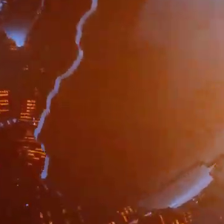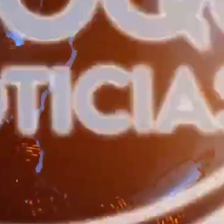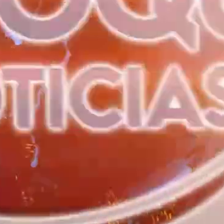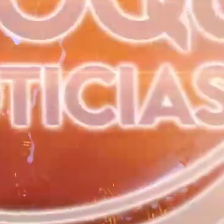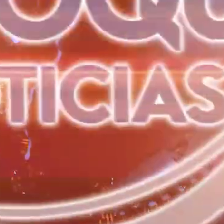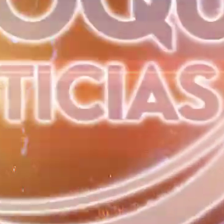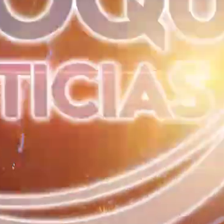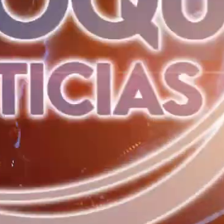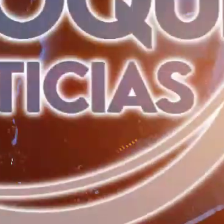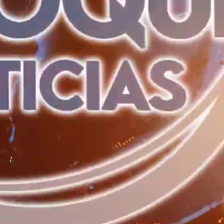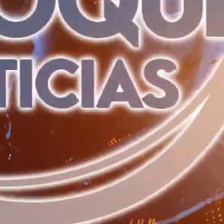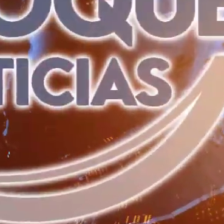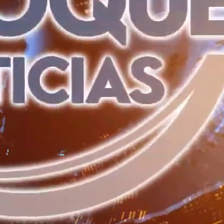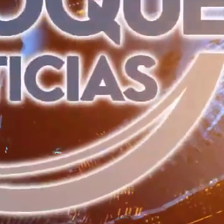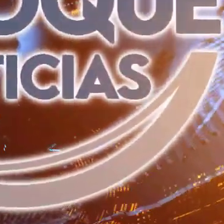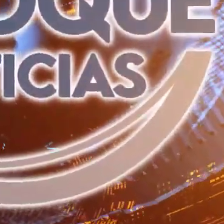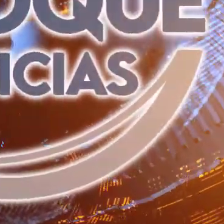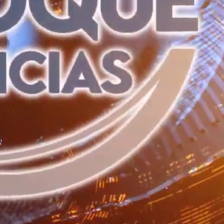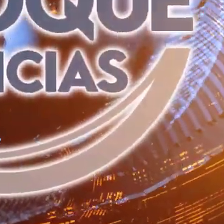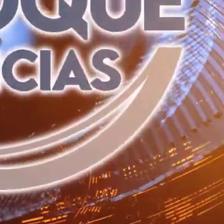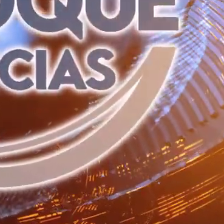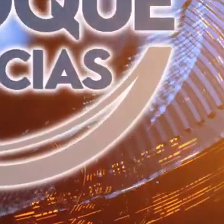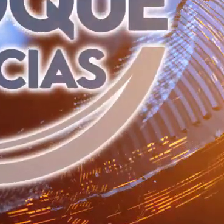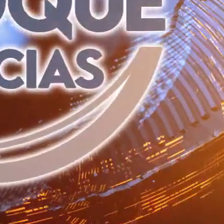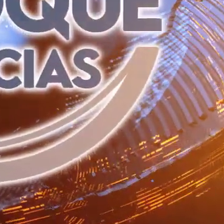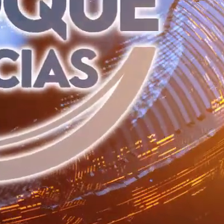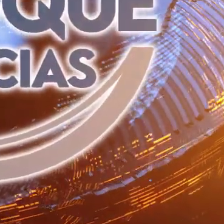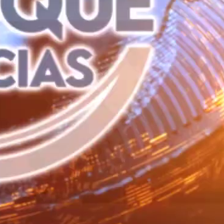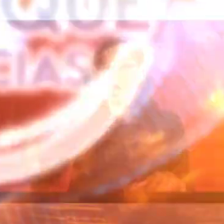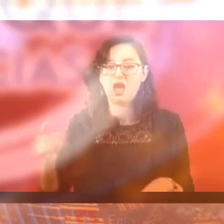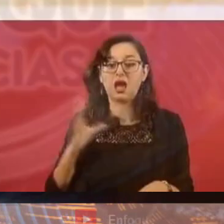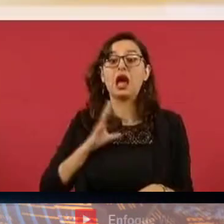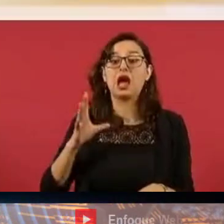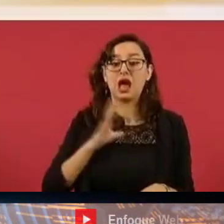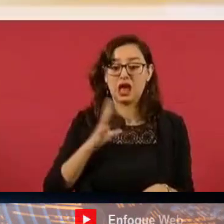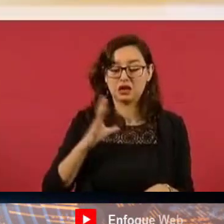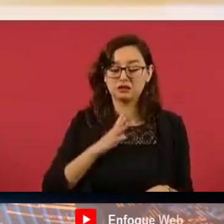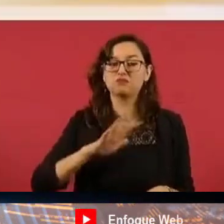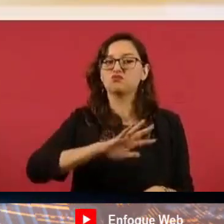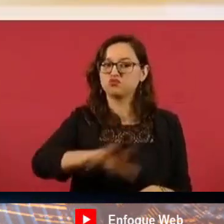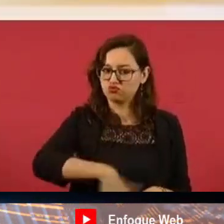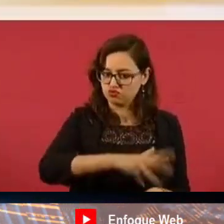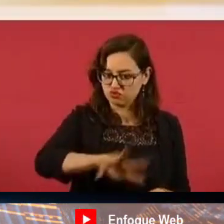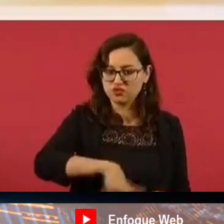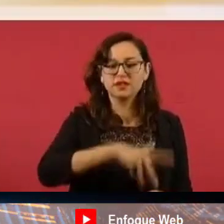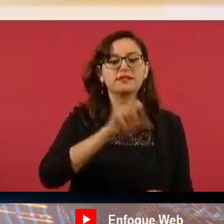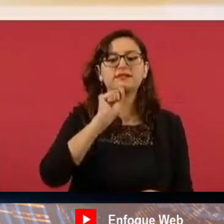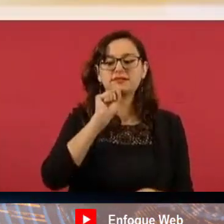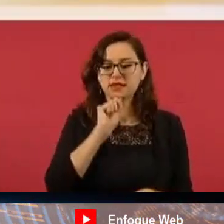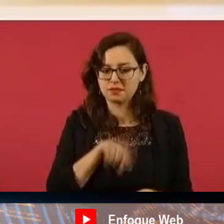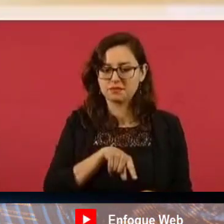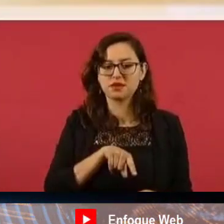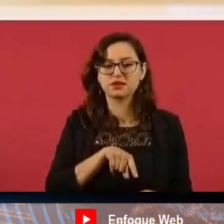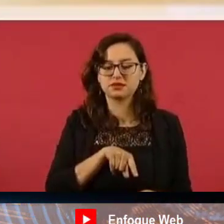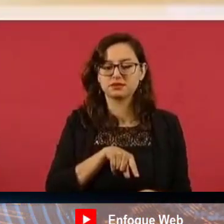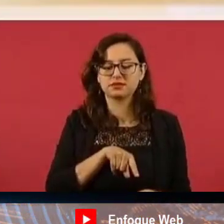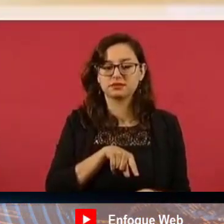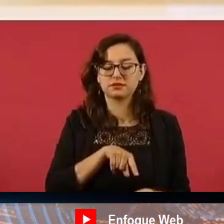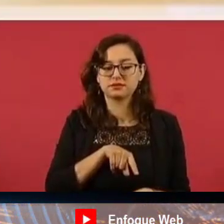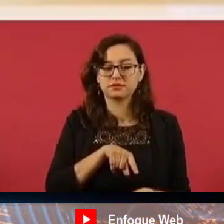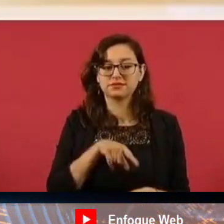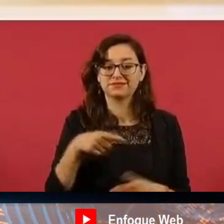A continuación le presentamos las 5 de Enfoque Noticias. Tras darse a conocer que México rebasó la cifra de 100.000